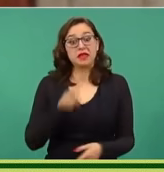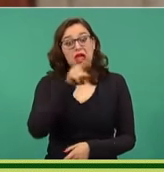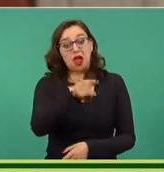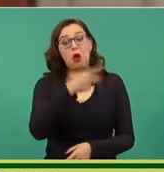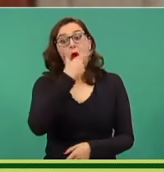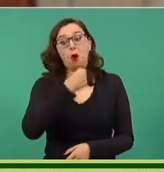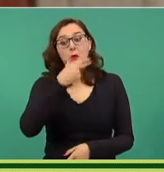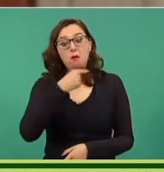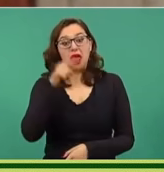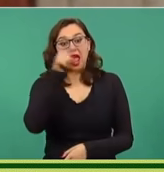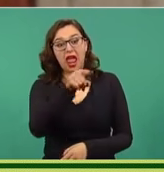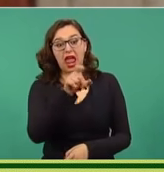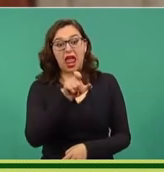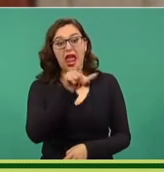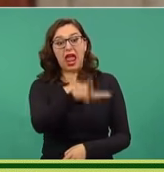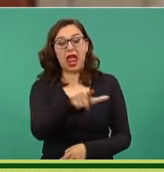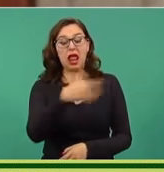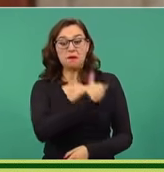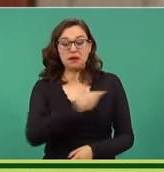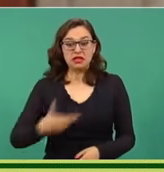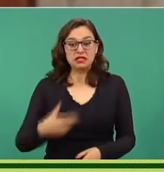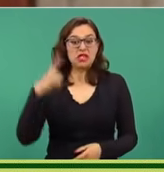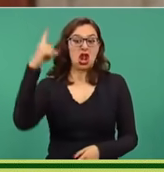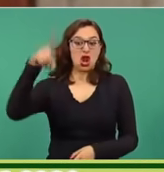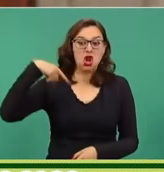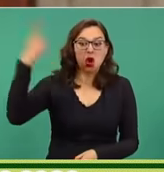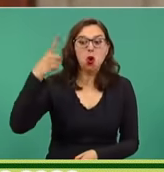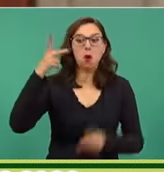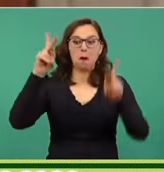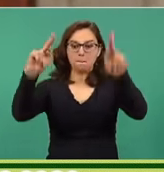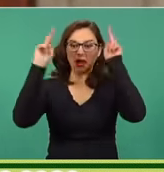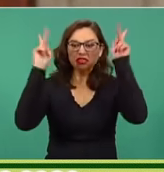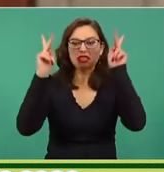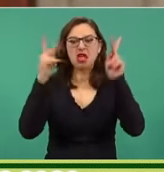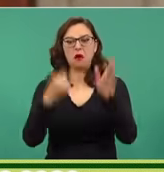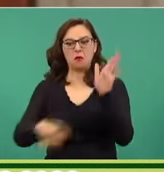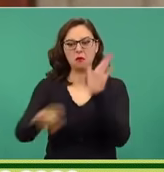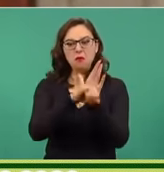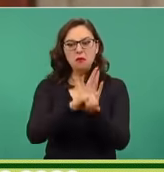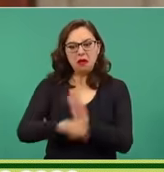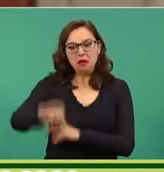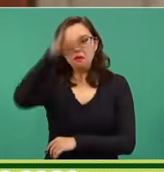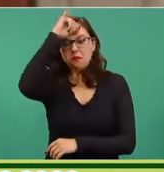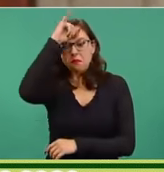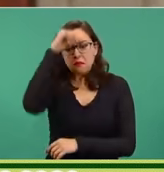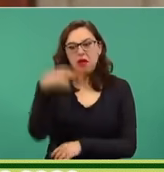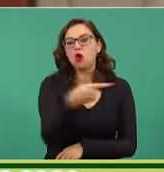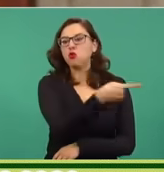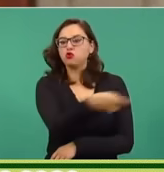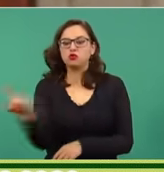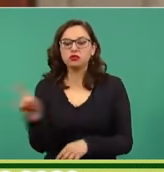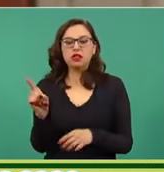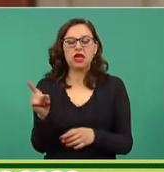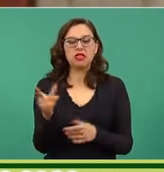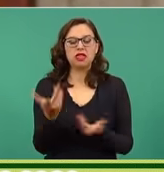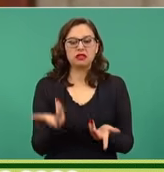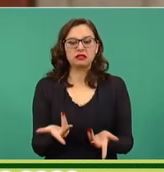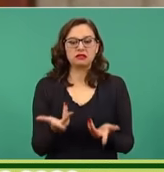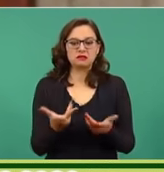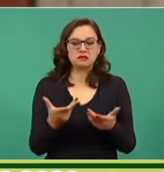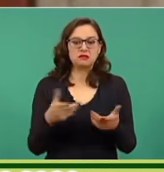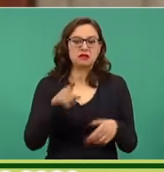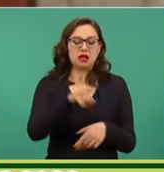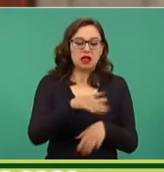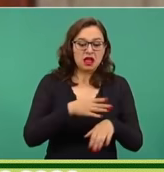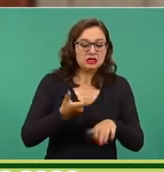s al que hoy limpian los zapatos ustedes y hertz